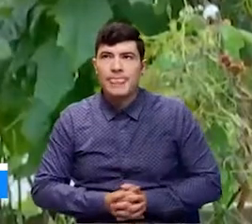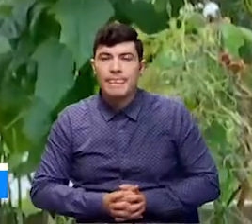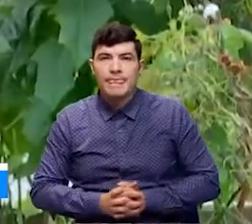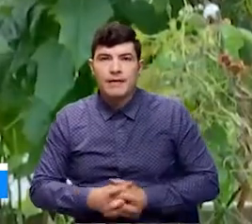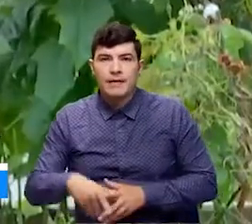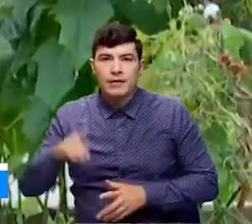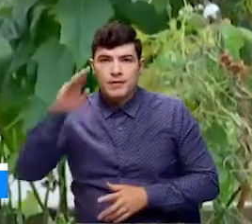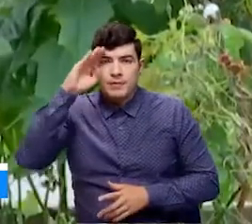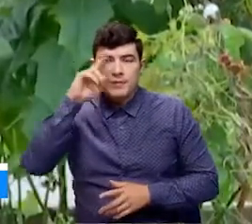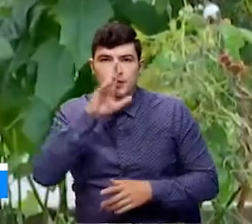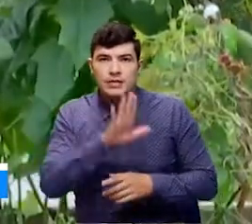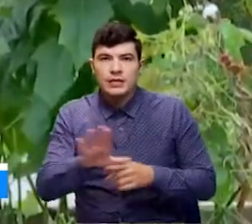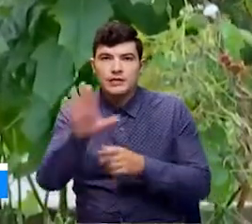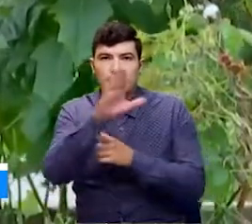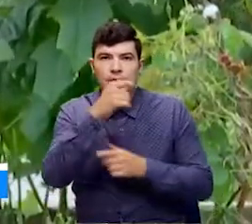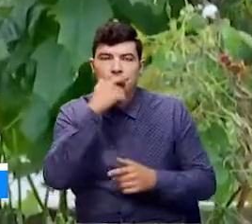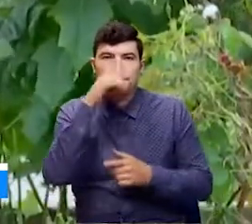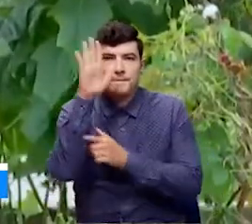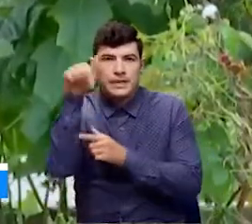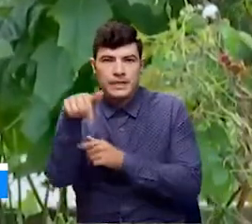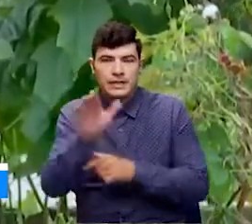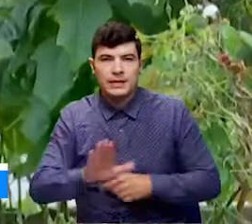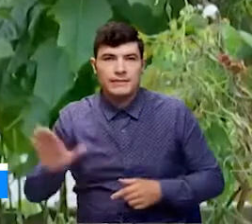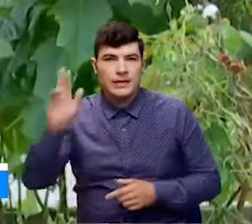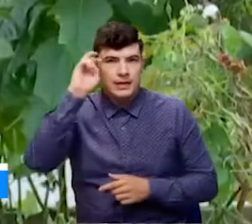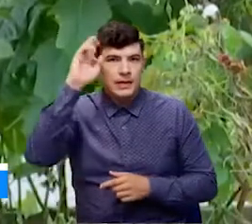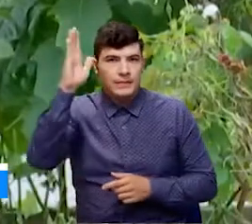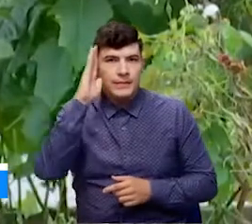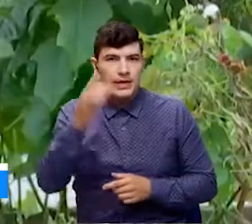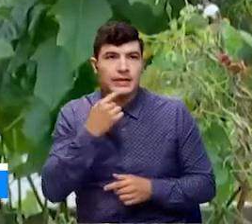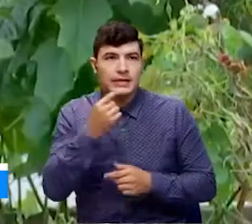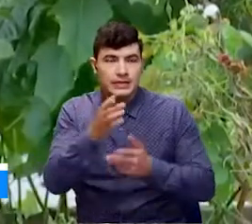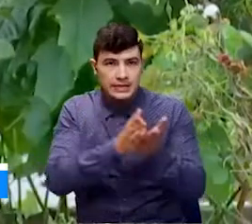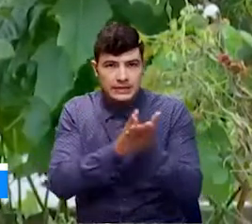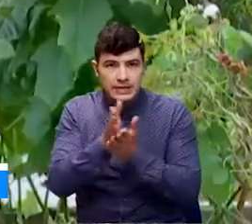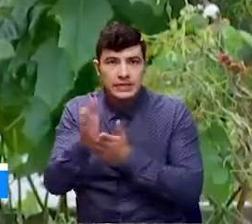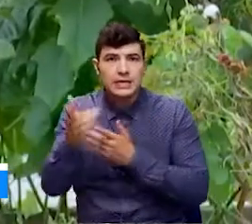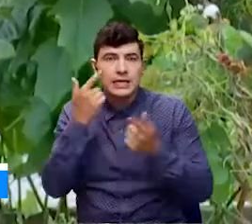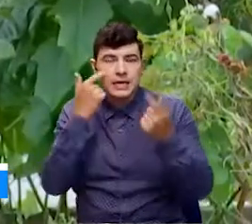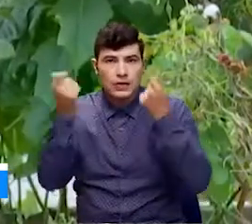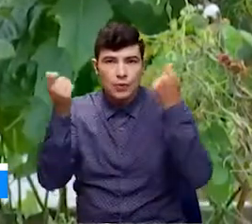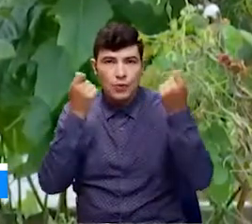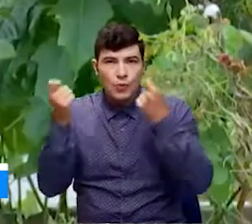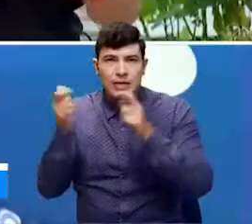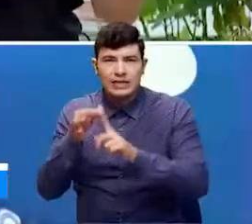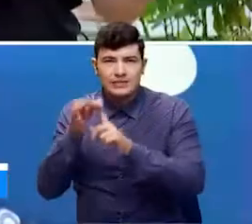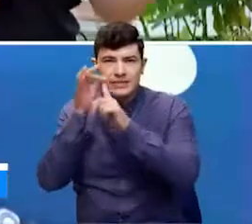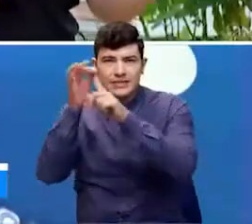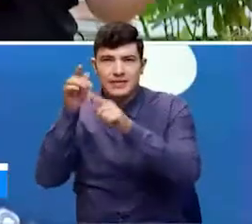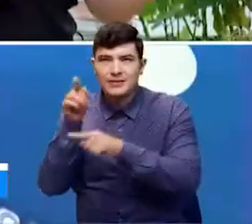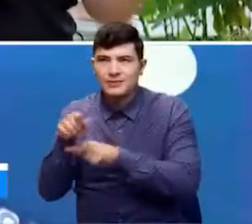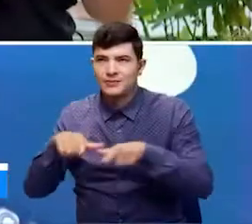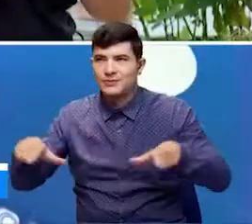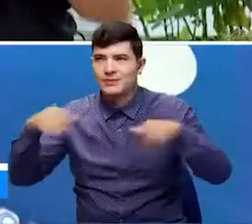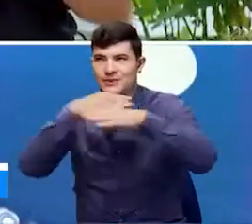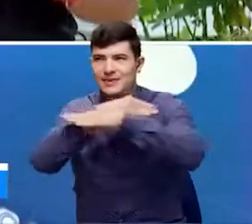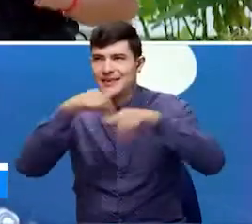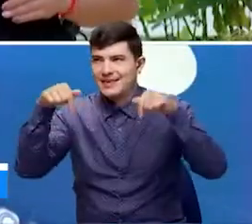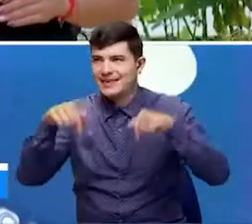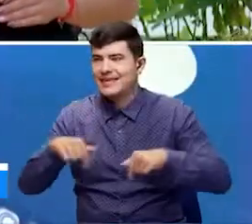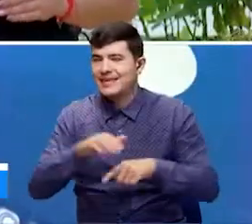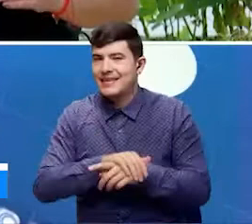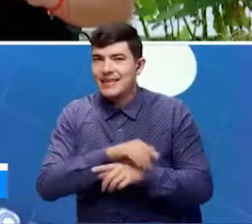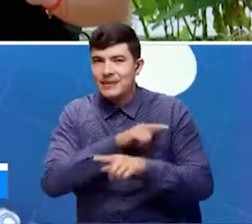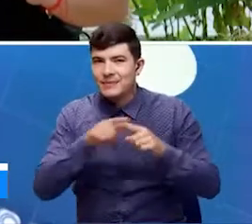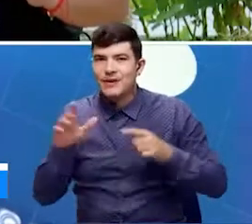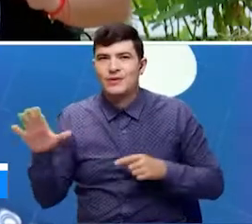La Policía de Tránsito del Departamento Norte de Santander ha señalado que se van a mantener los controles especialmente sobre este eje vial. Sin embargo,